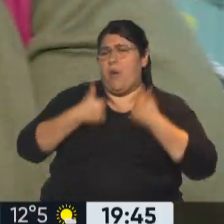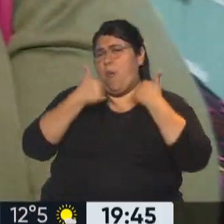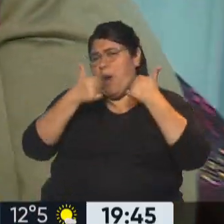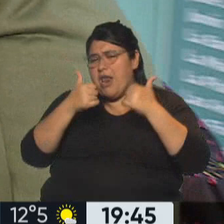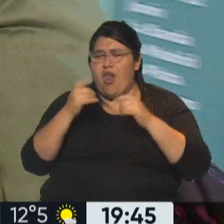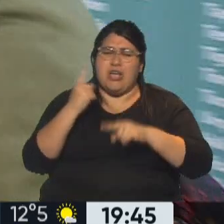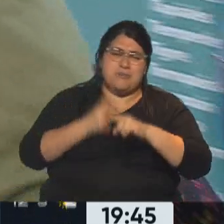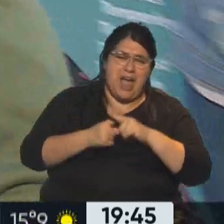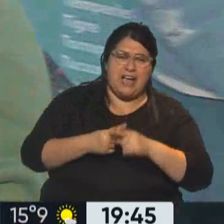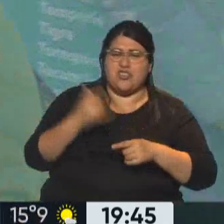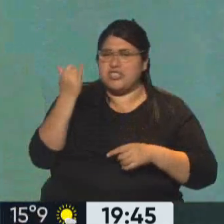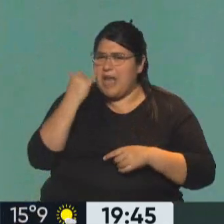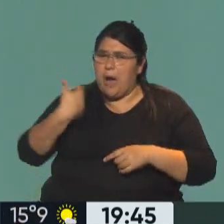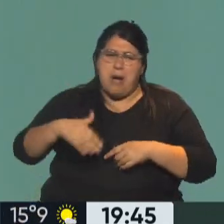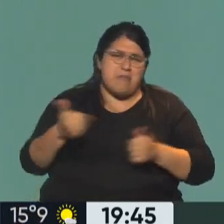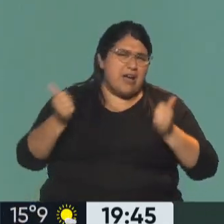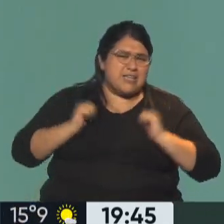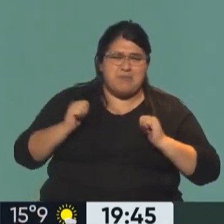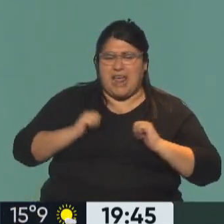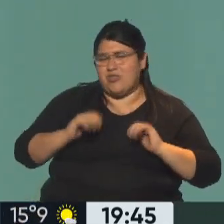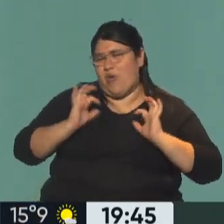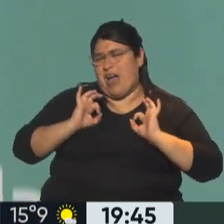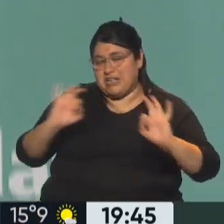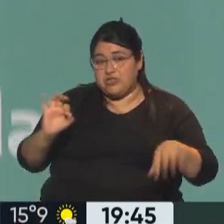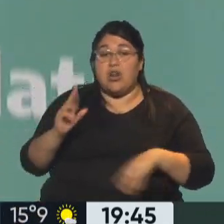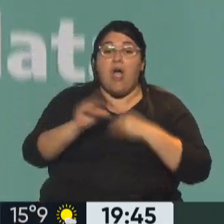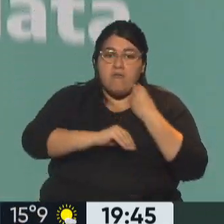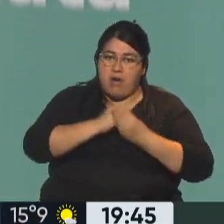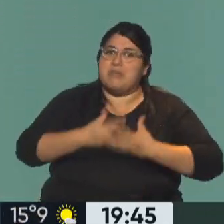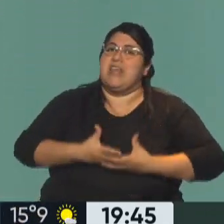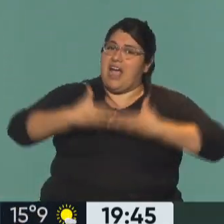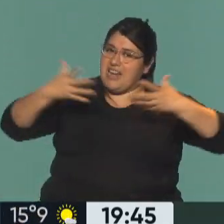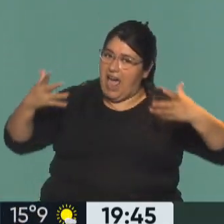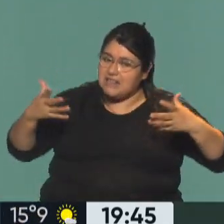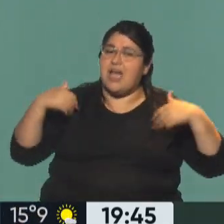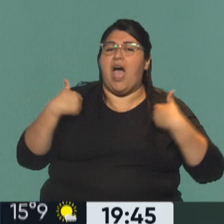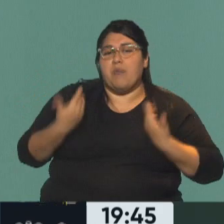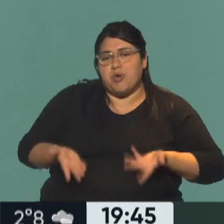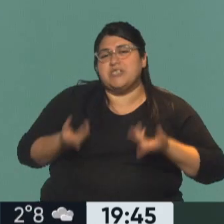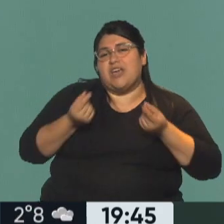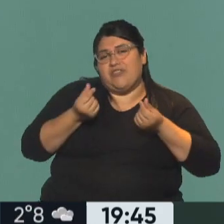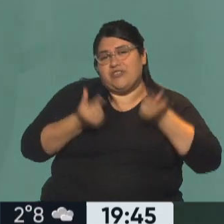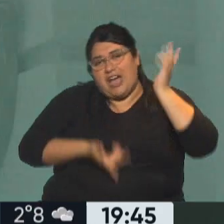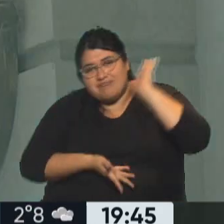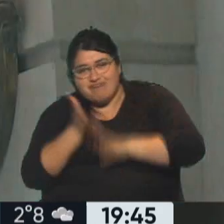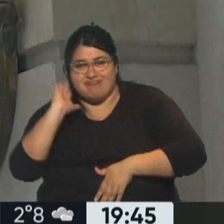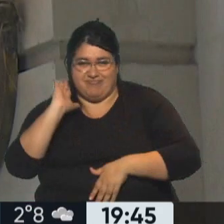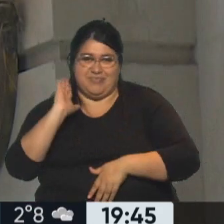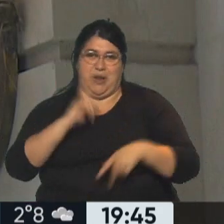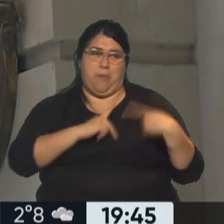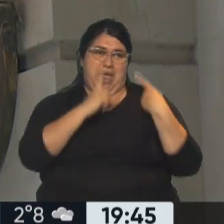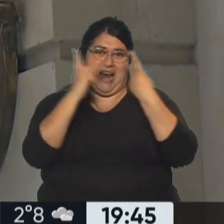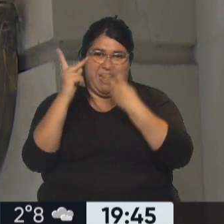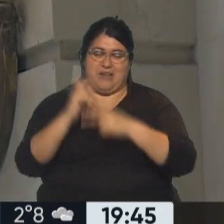esperate. Quitando las vacaciones. Olvídate, ya queremos ir. Tenemos una familia numerosa y aprovechar y disfrutar que podemos darnos el gusto de viajar en